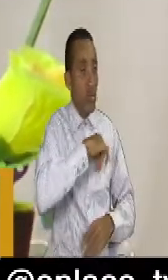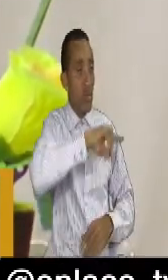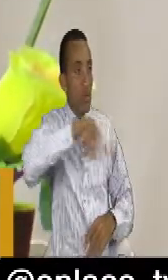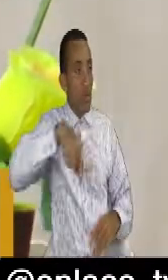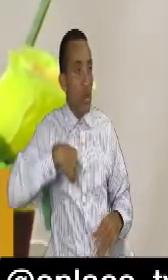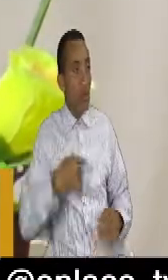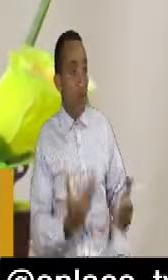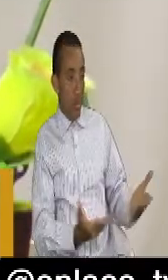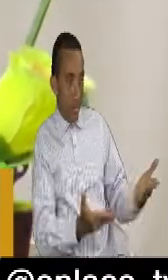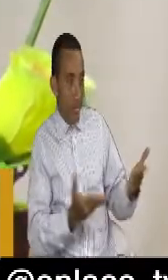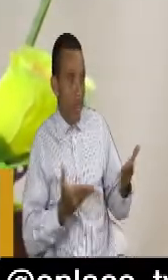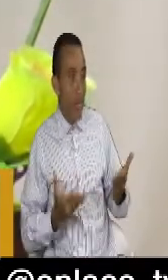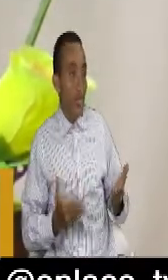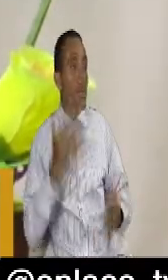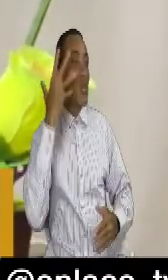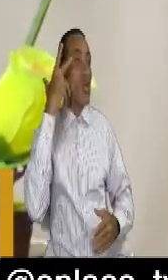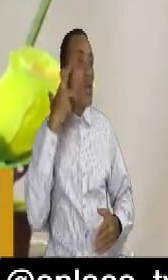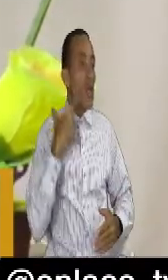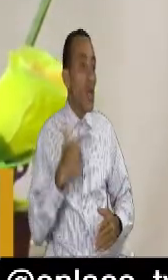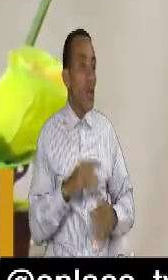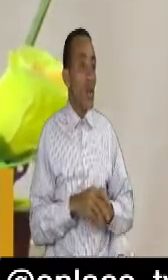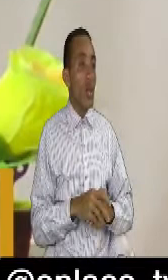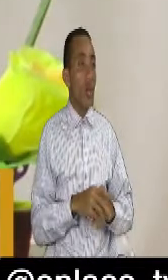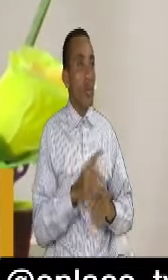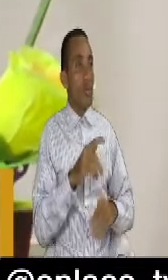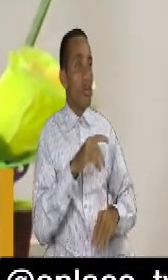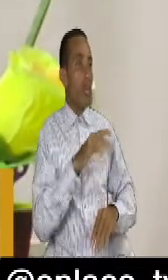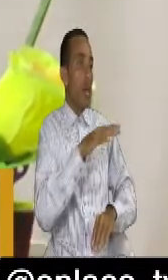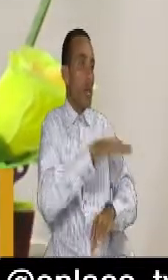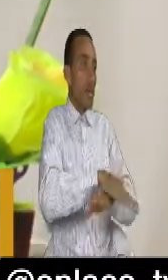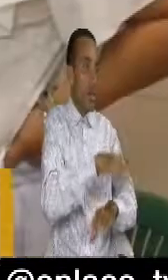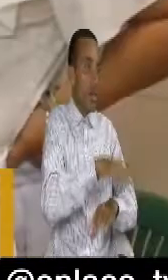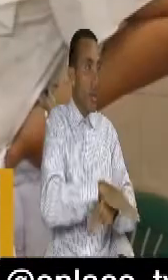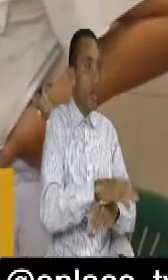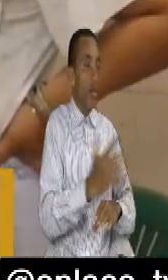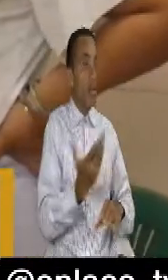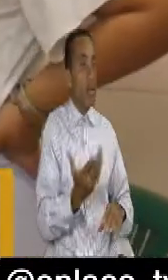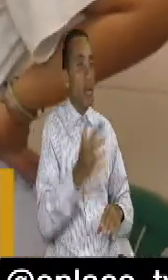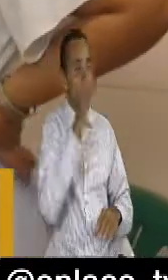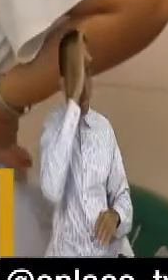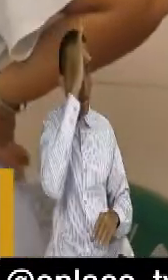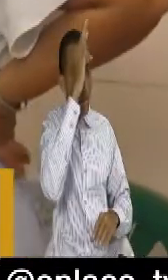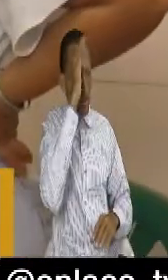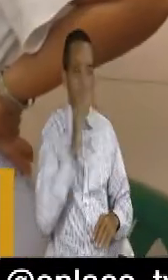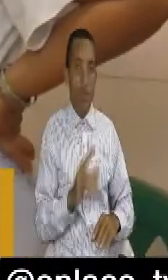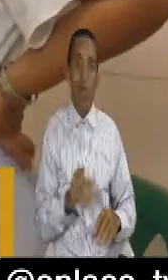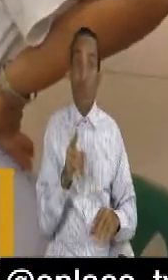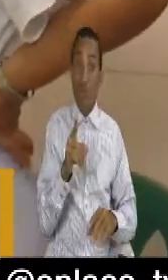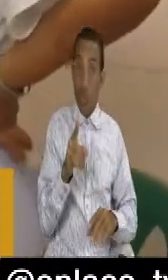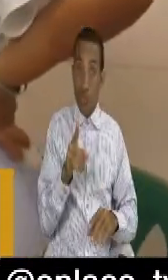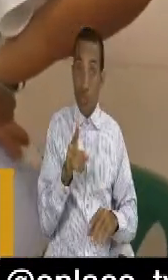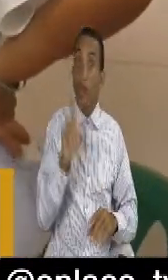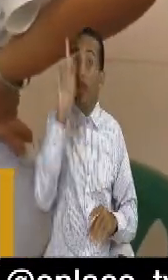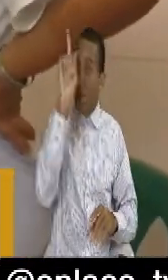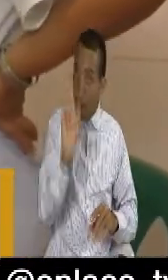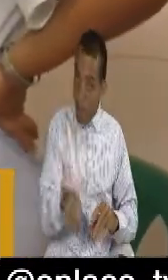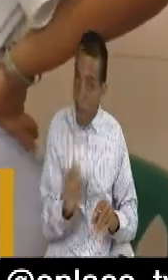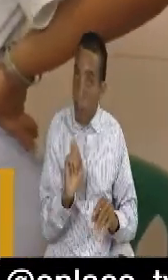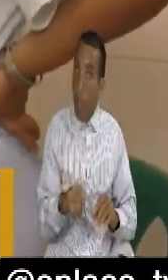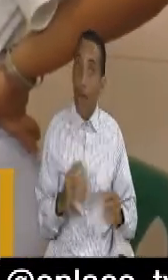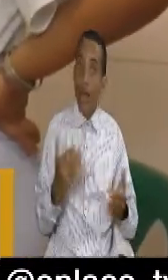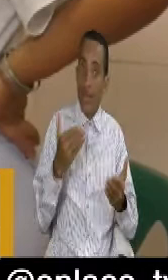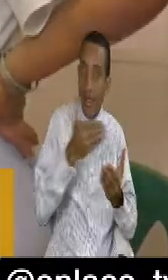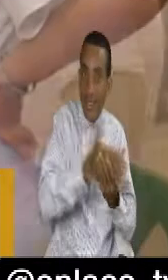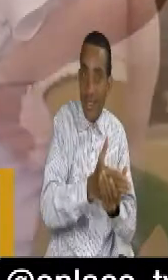recibiendo, todos los días nos encuentran en las horas de la tarde en el hospital. Usted también se puede sumar a esta hermosa labor que emprenden